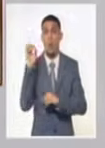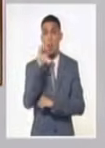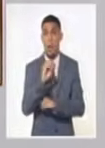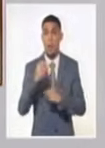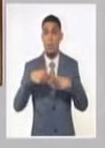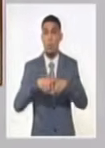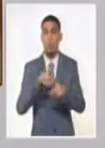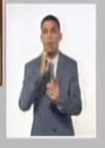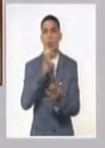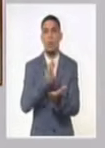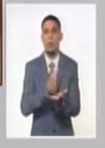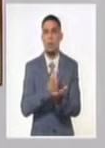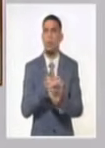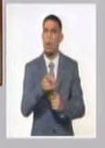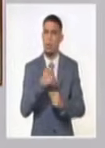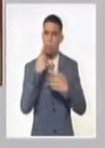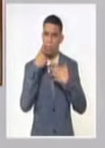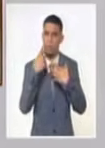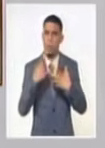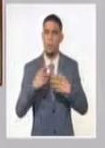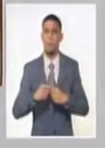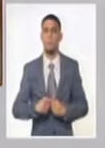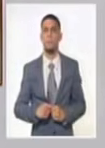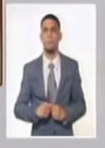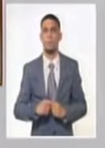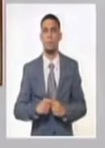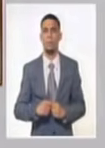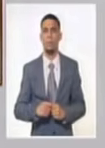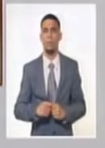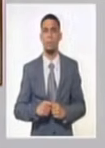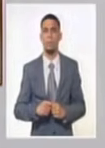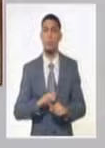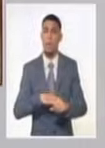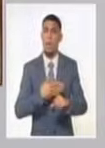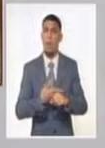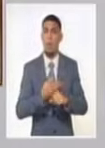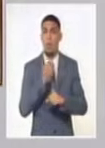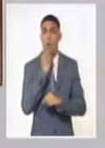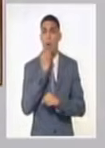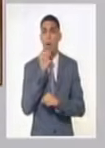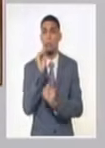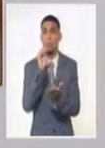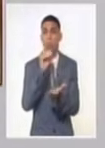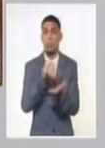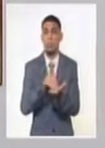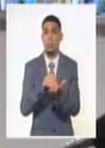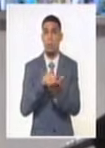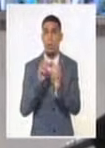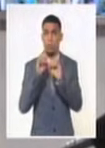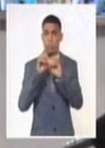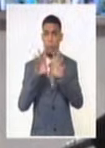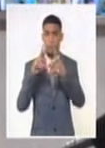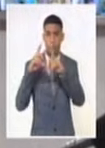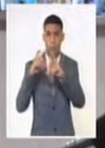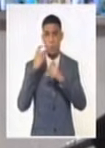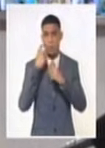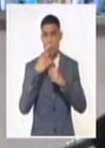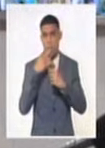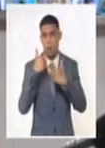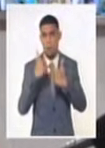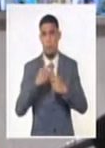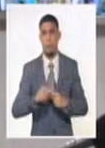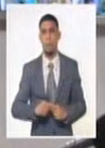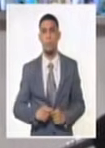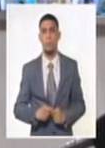ha habido, y me gustaría decirlo, aunque después se puede ilustrar mejor cuando veamos lo que ha pasado y lo que va a seguir pasando,